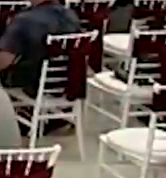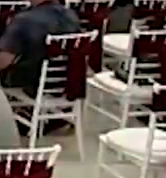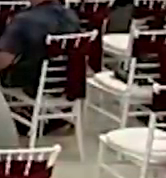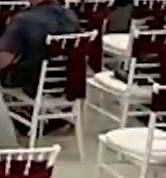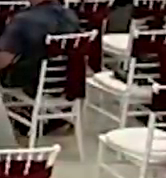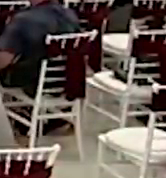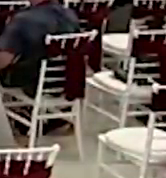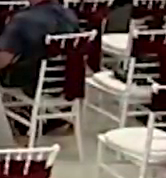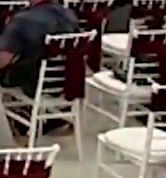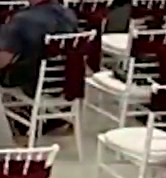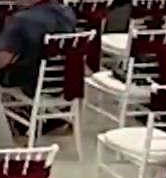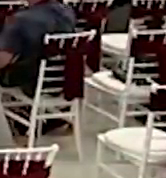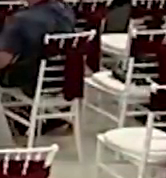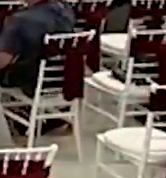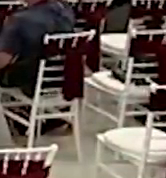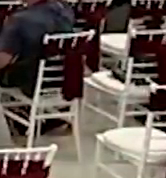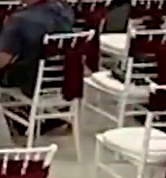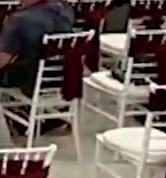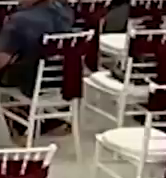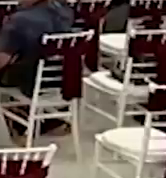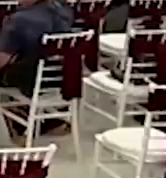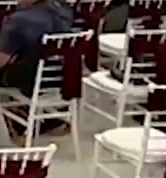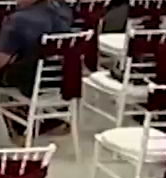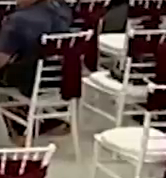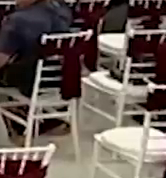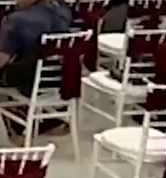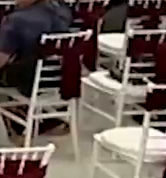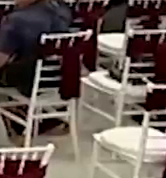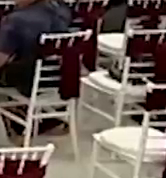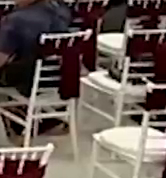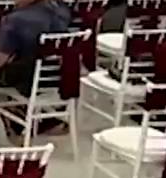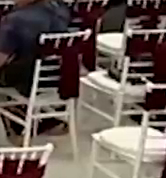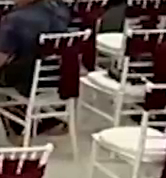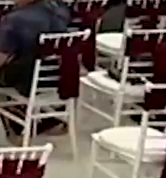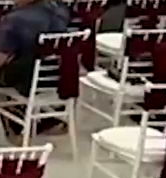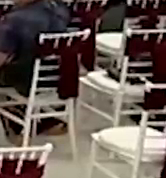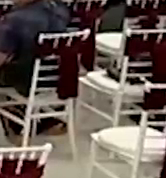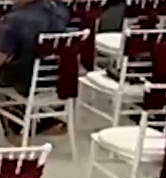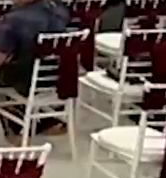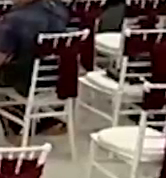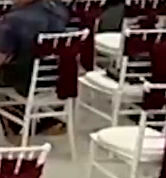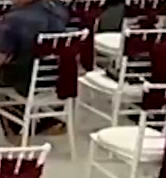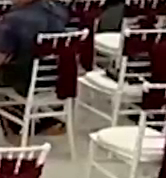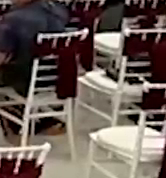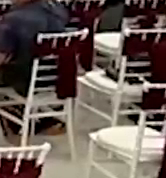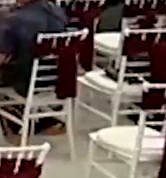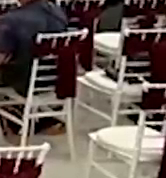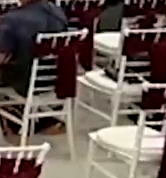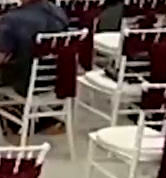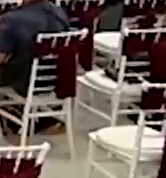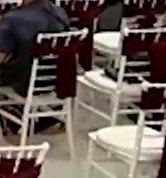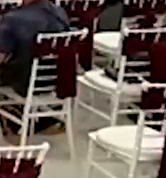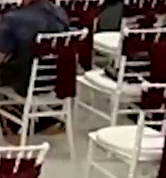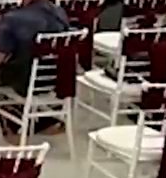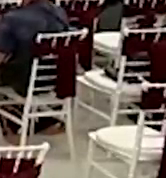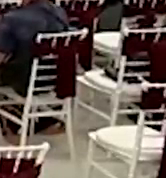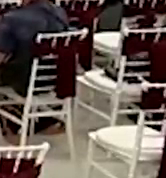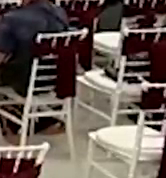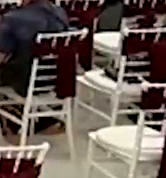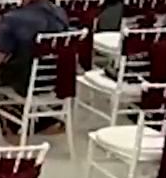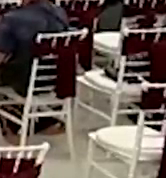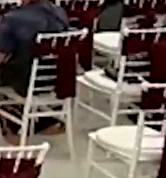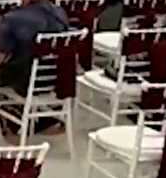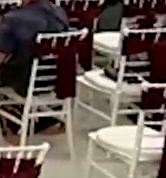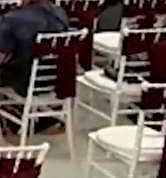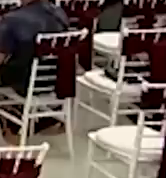poder observar la gente que esté interesada en esto, ahí va a poder comprobar